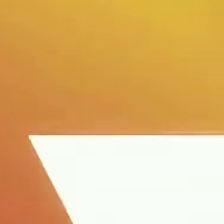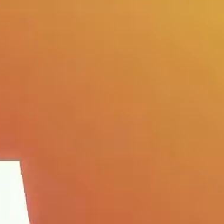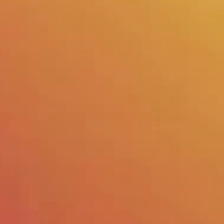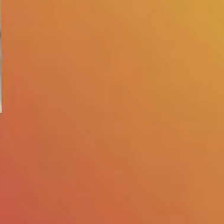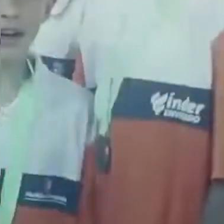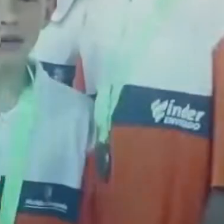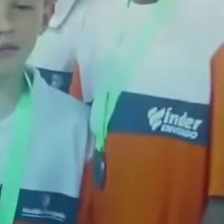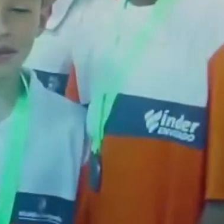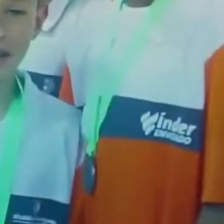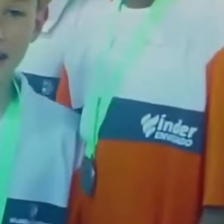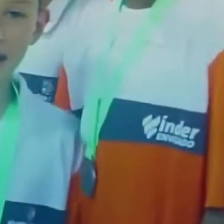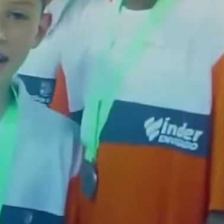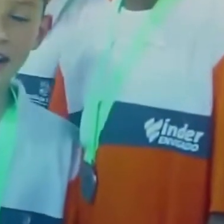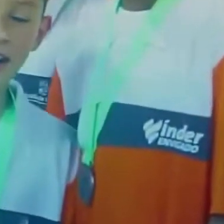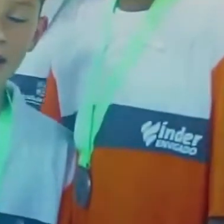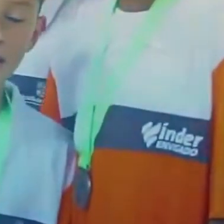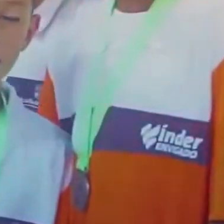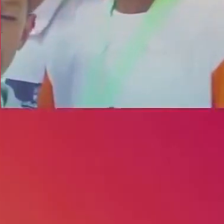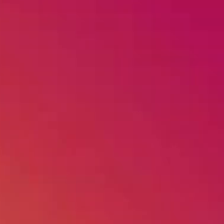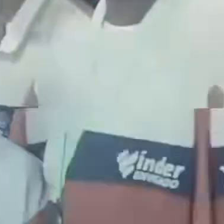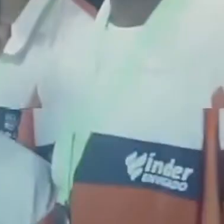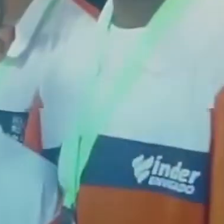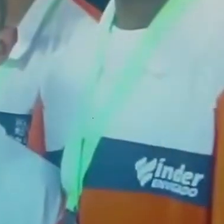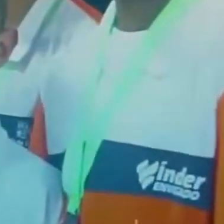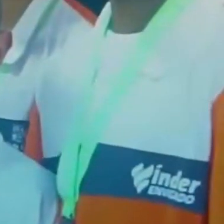por nuestra gente.